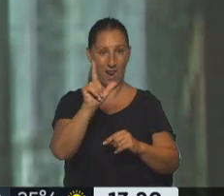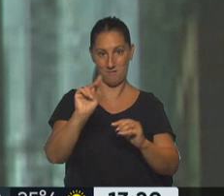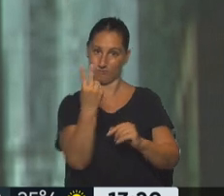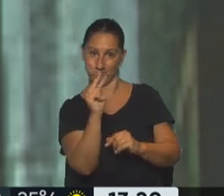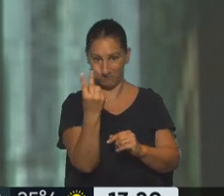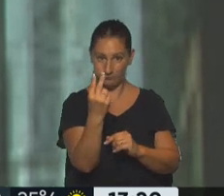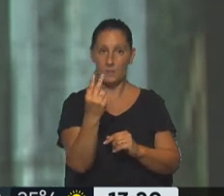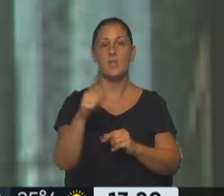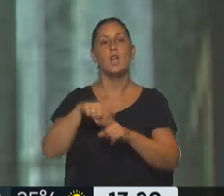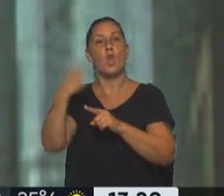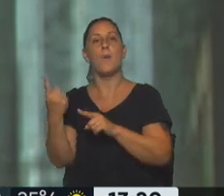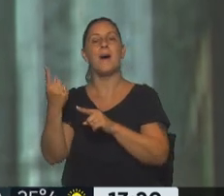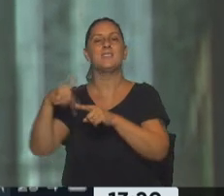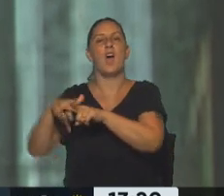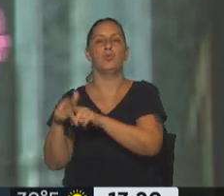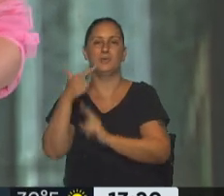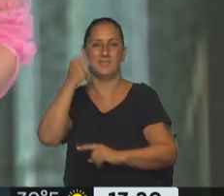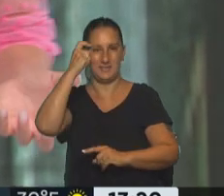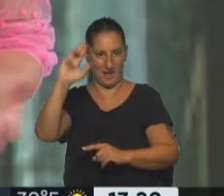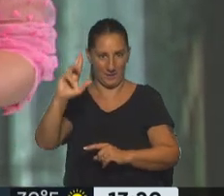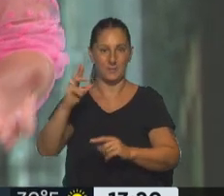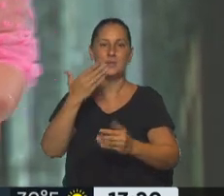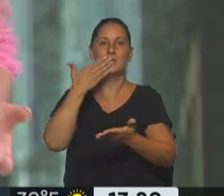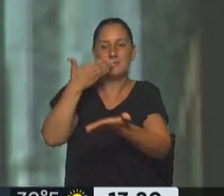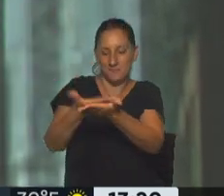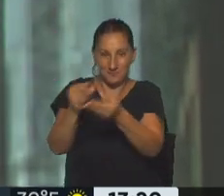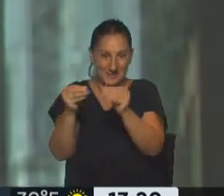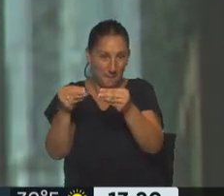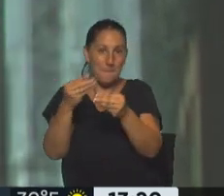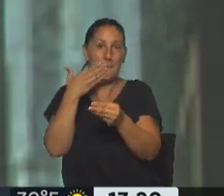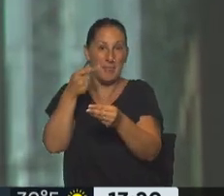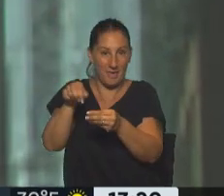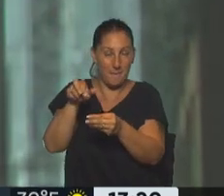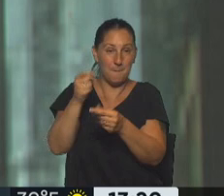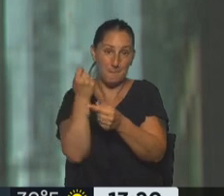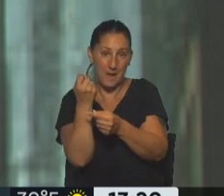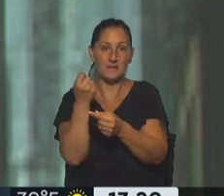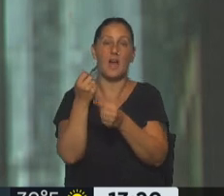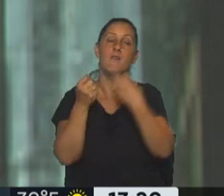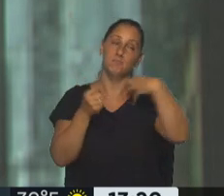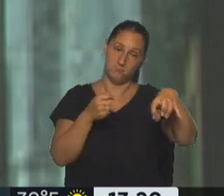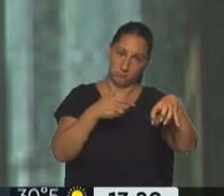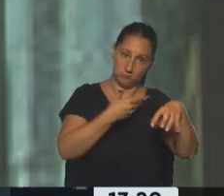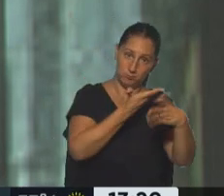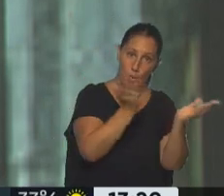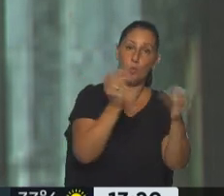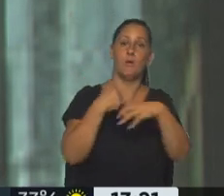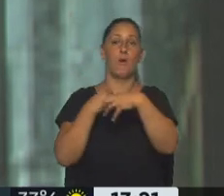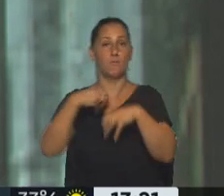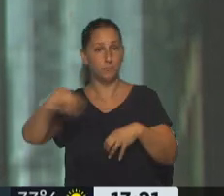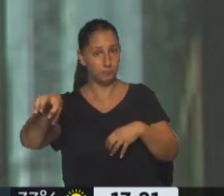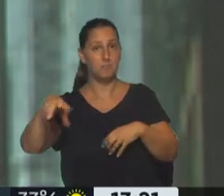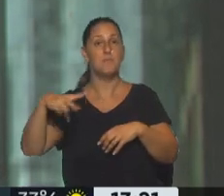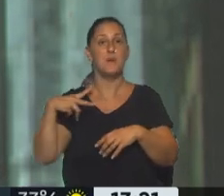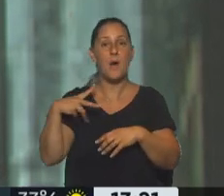tener un ajuste ser son títulos que lo que le Proponen al en este caso al sector público y también al sector privado es